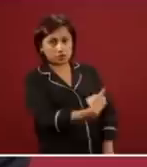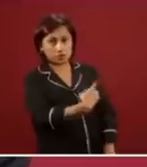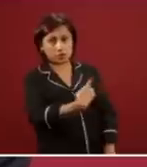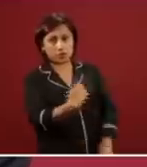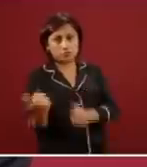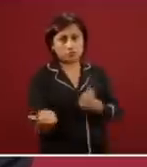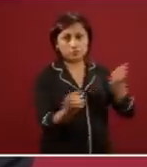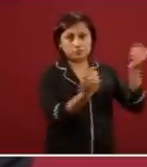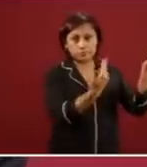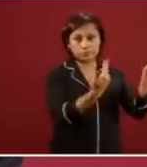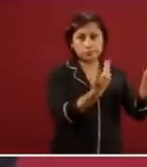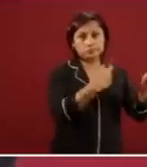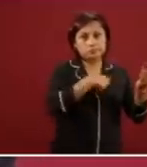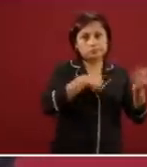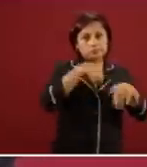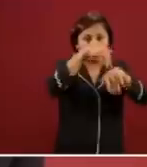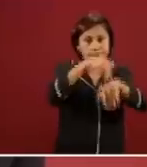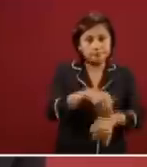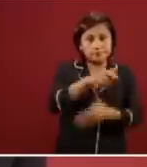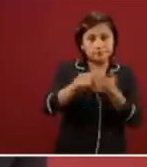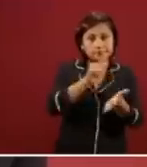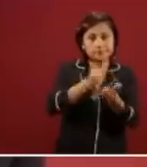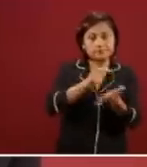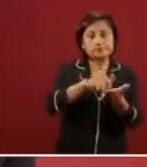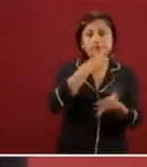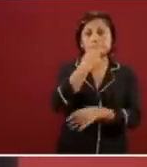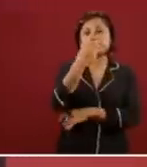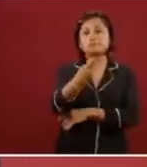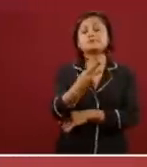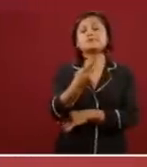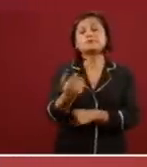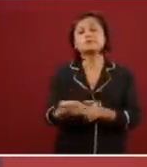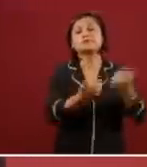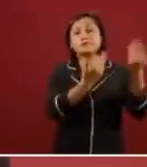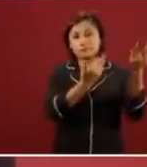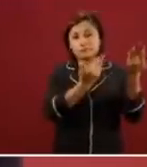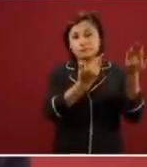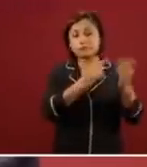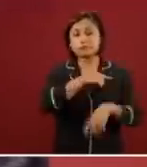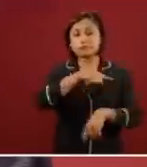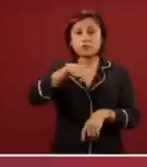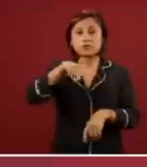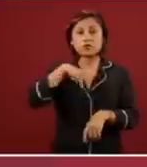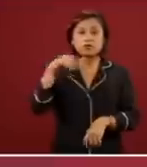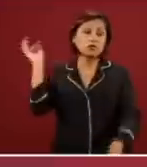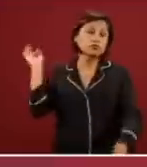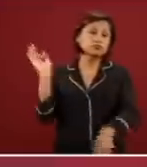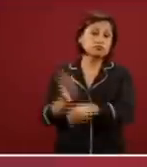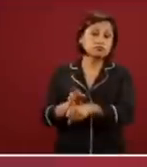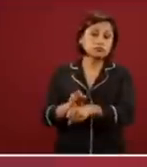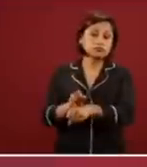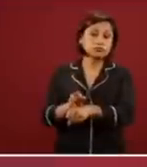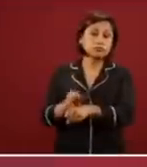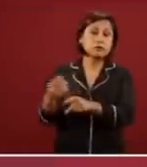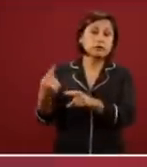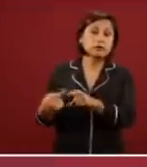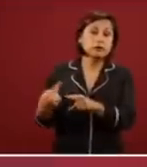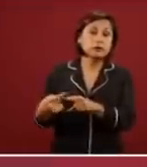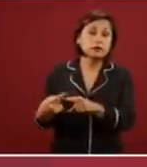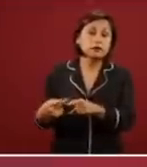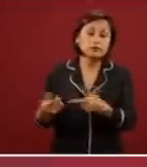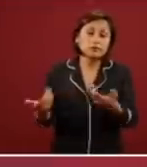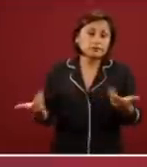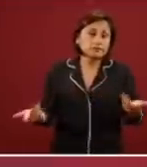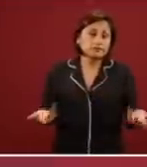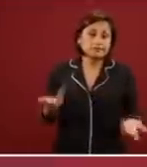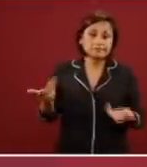sea, no vamos nosotros a proteger a nadie, o sea, estamos hablando de que no hay